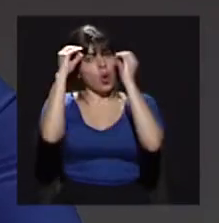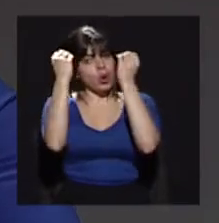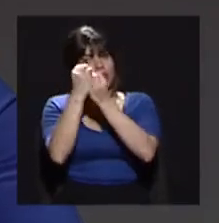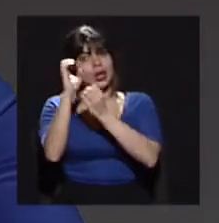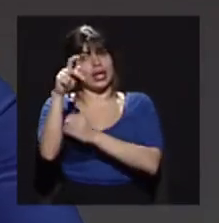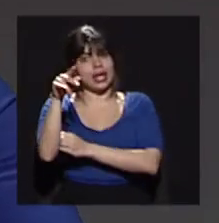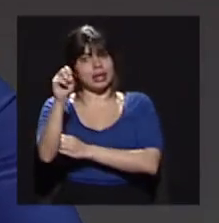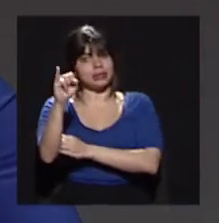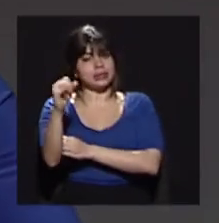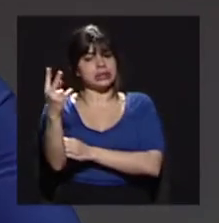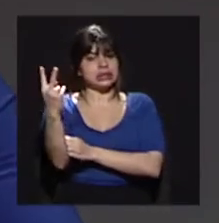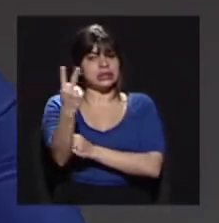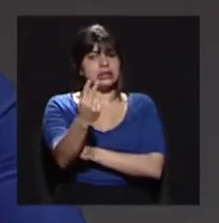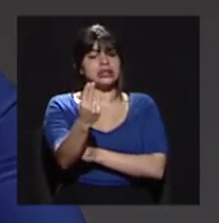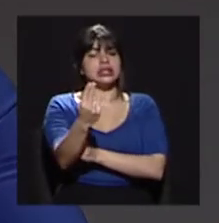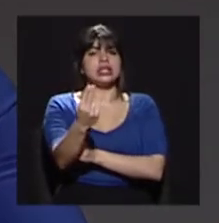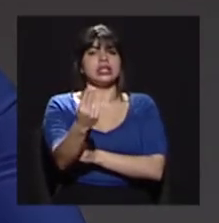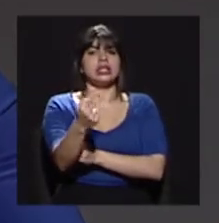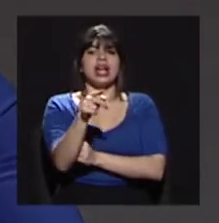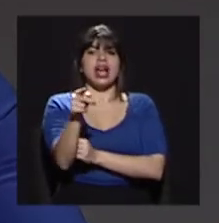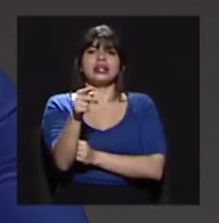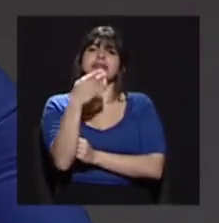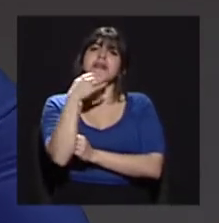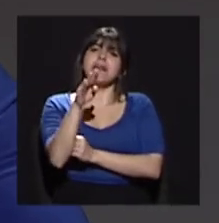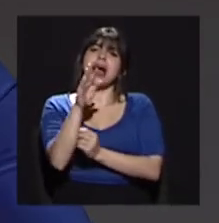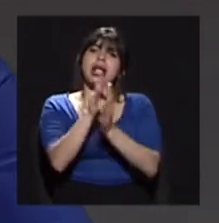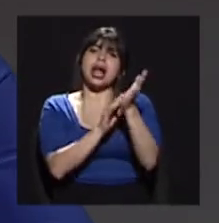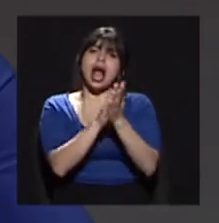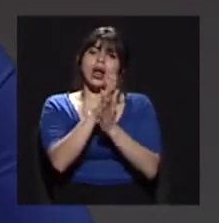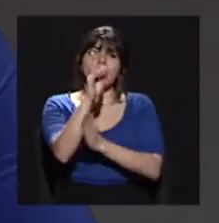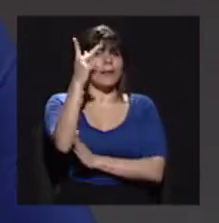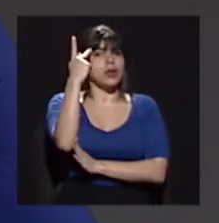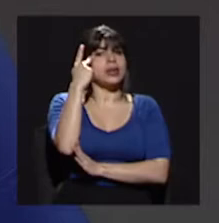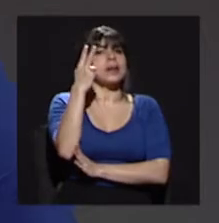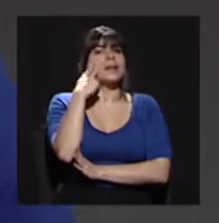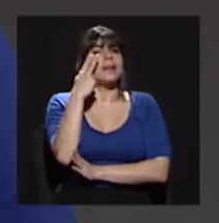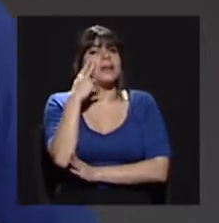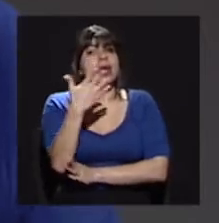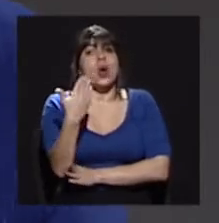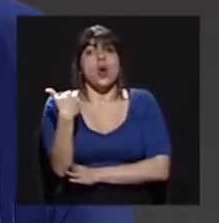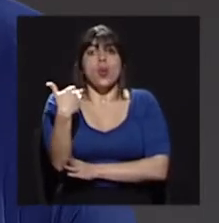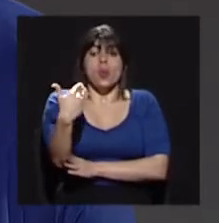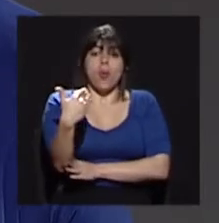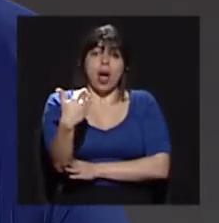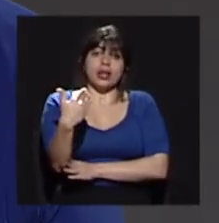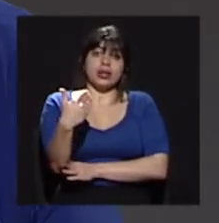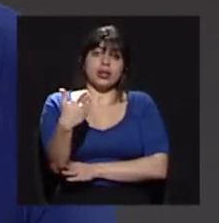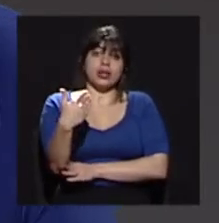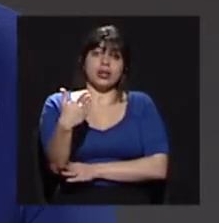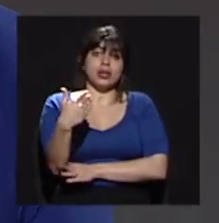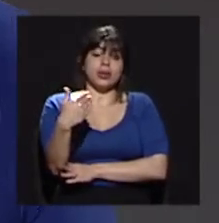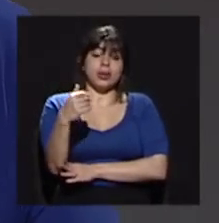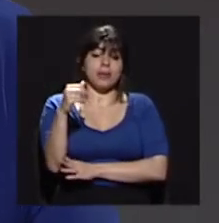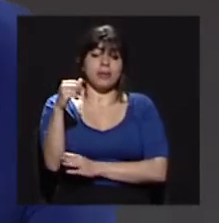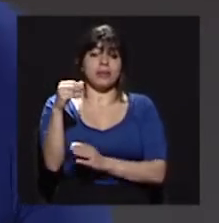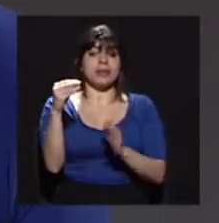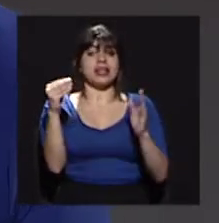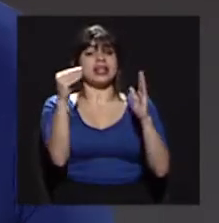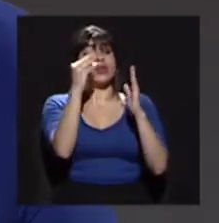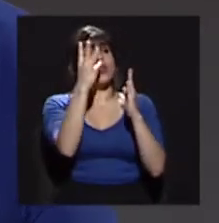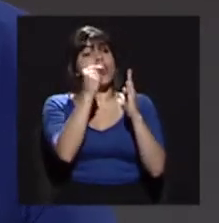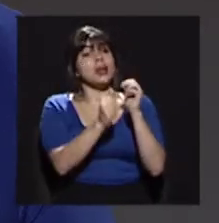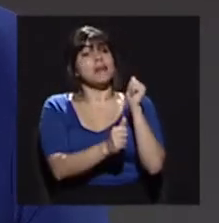epsy ha hecho un mal cálculo político figúrese que cuando se pierde el dictamen de